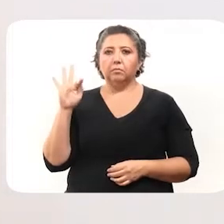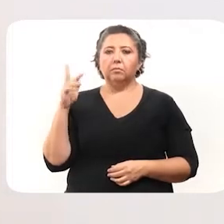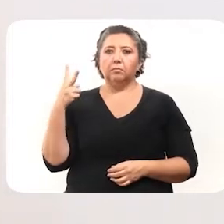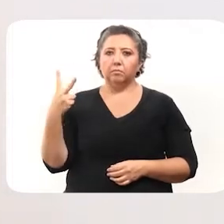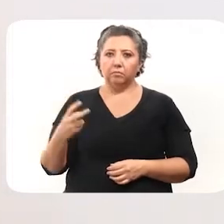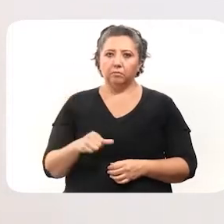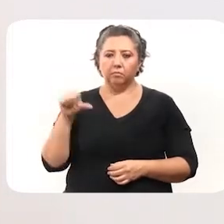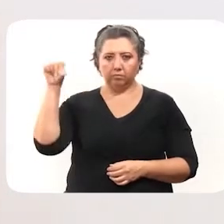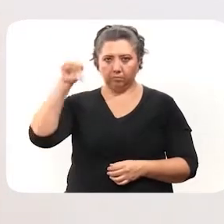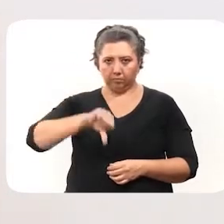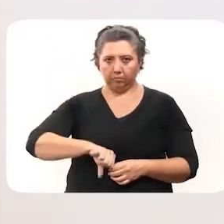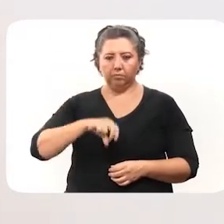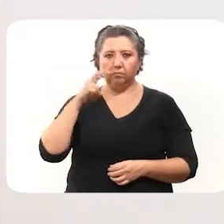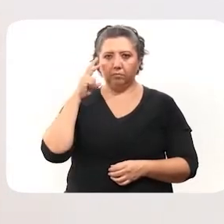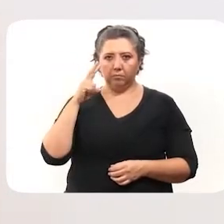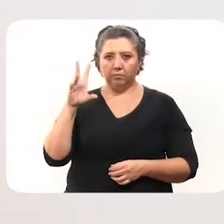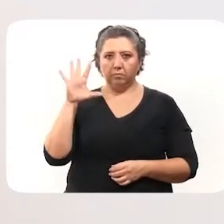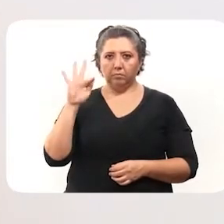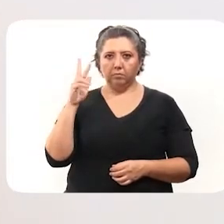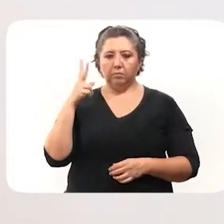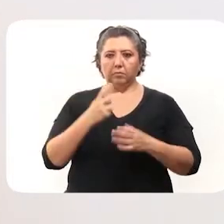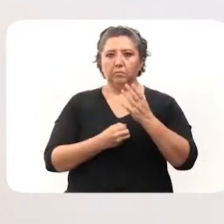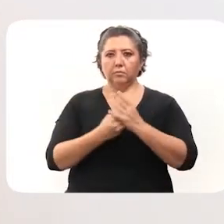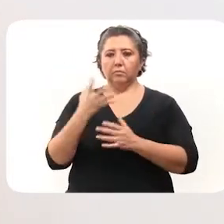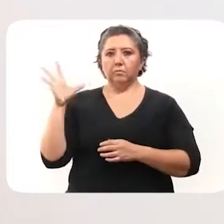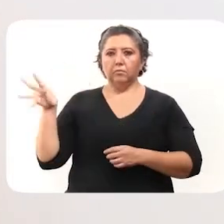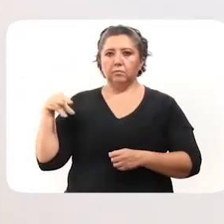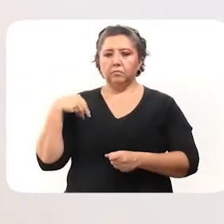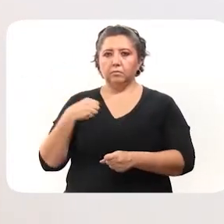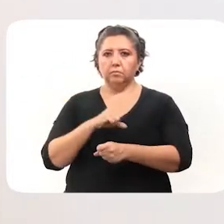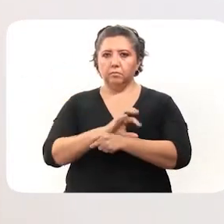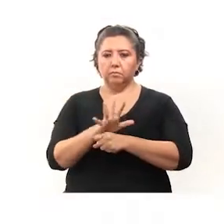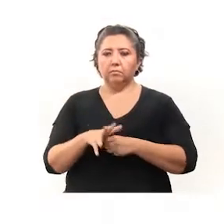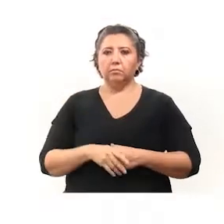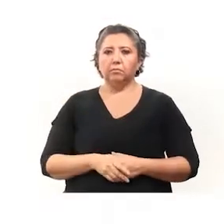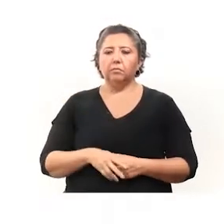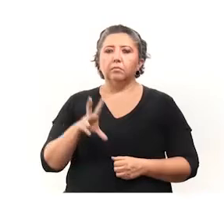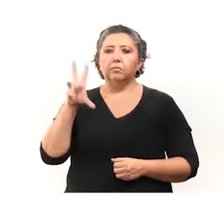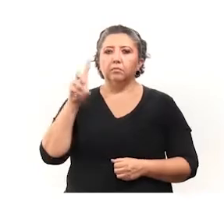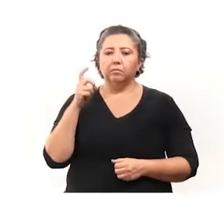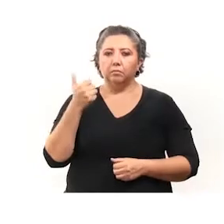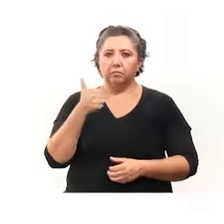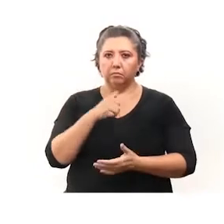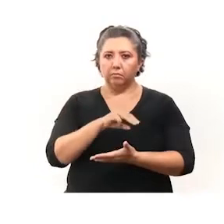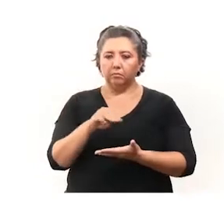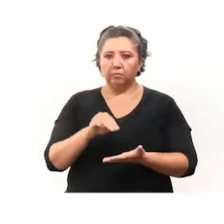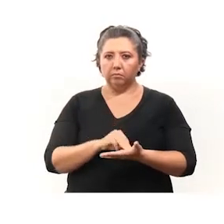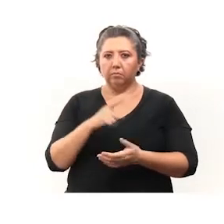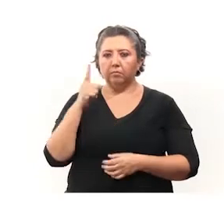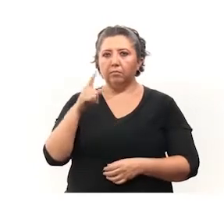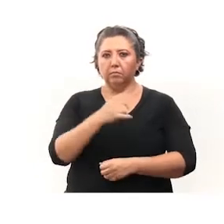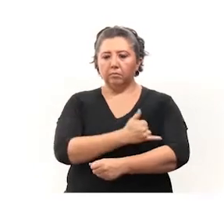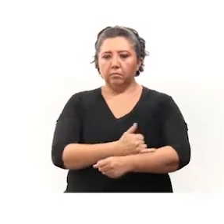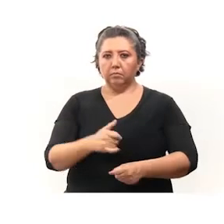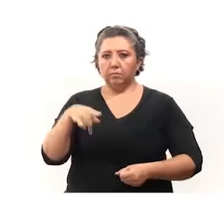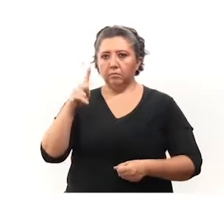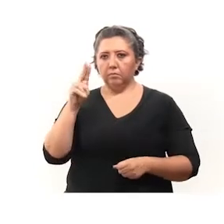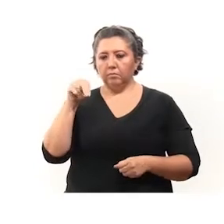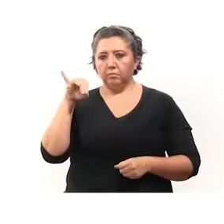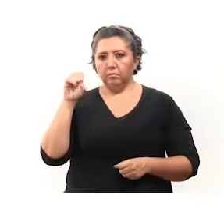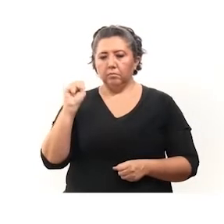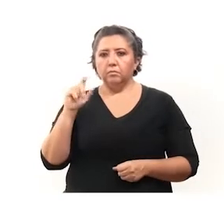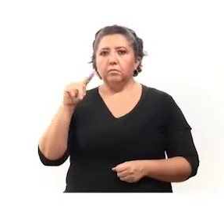77.142. Hoy se detectaron 42 nuevos contagios de coronavirus, 36 en Mérida, 1 en Izamal,